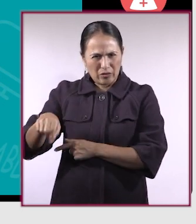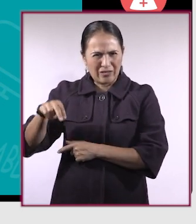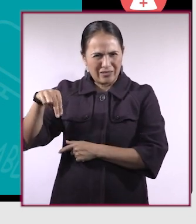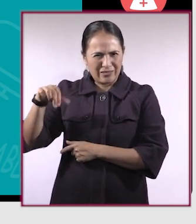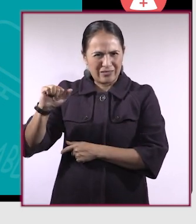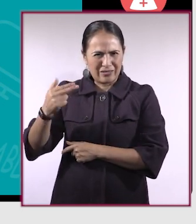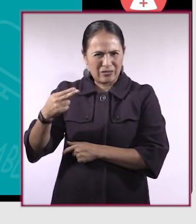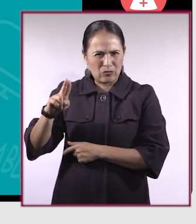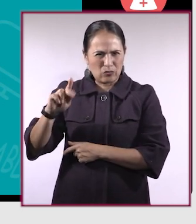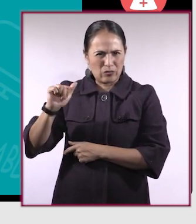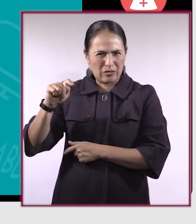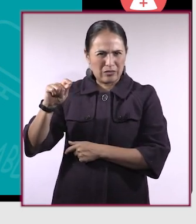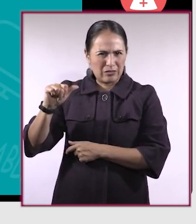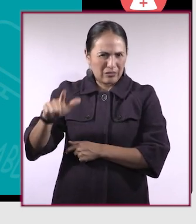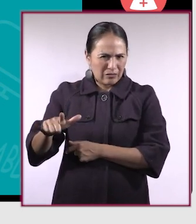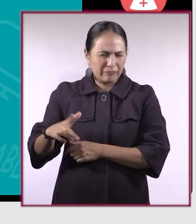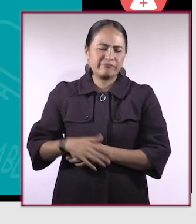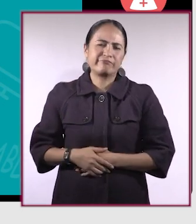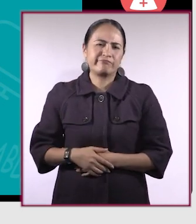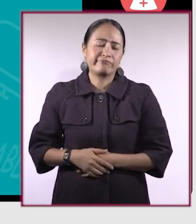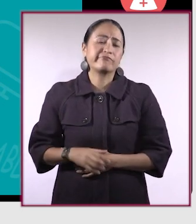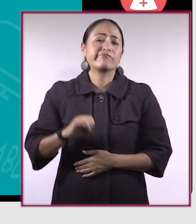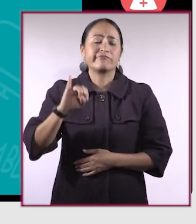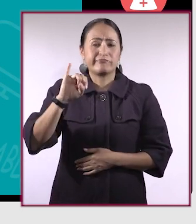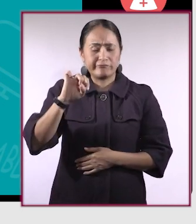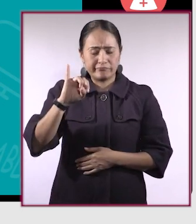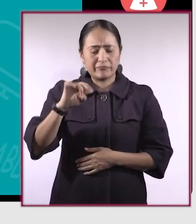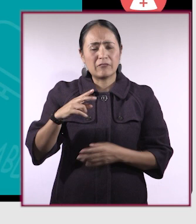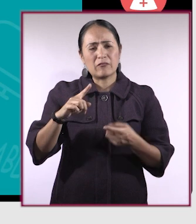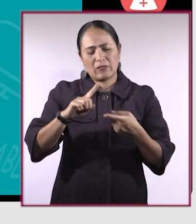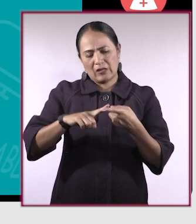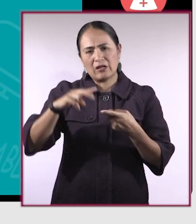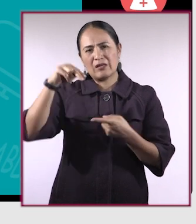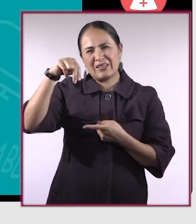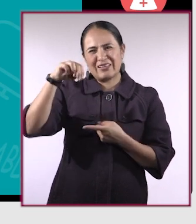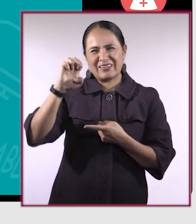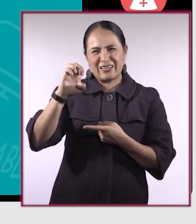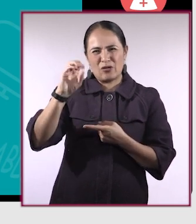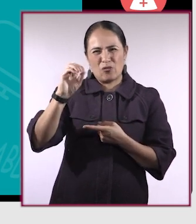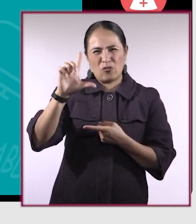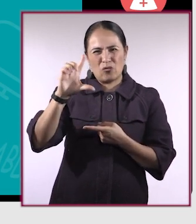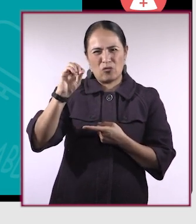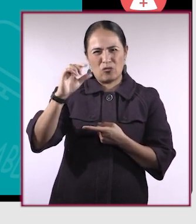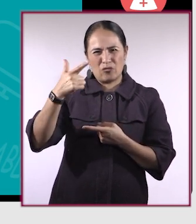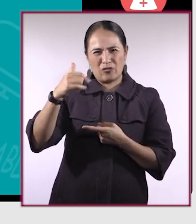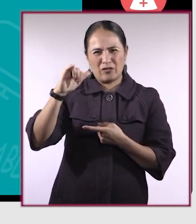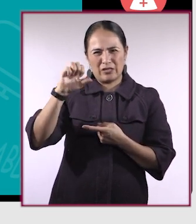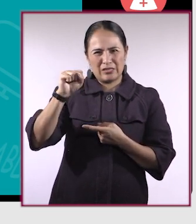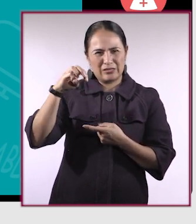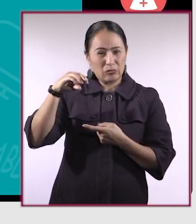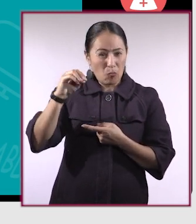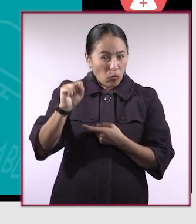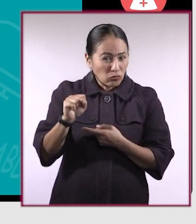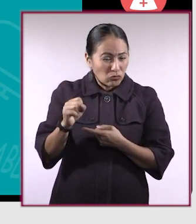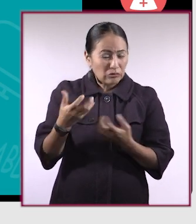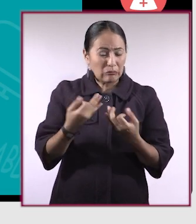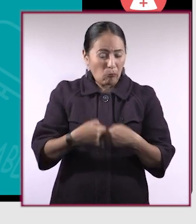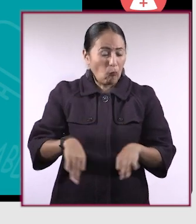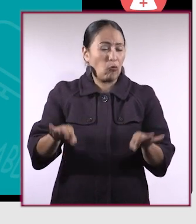Yo creo que justamente aquí los neologismos tienen un papel muy importante, ¿no? Como bien lo mencionas,